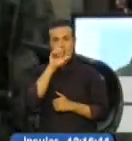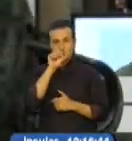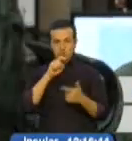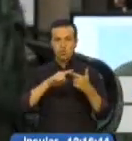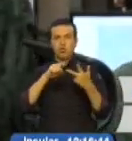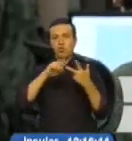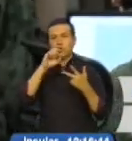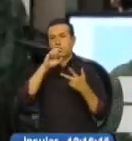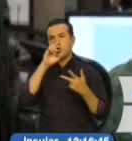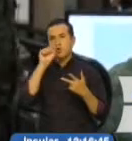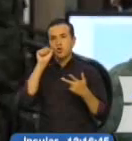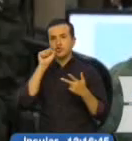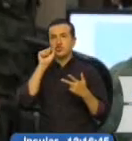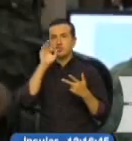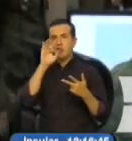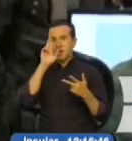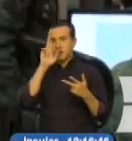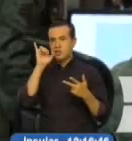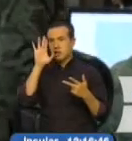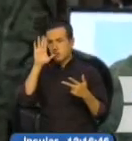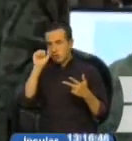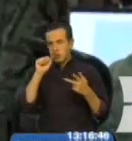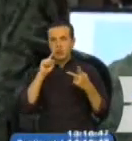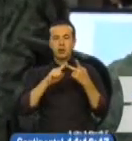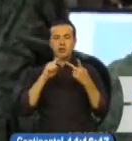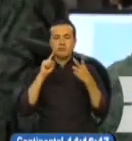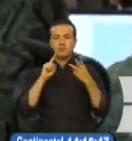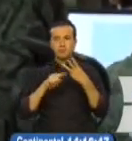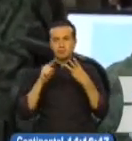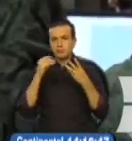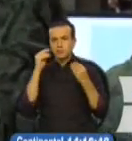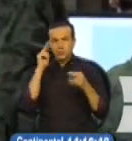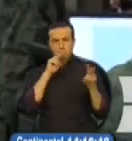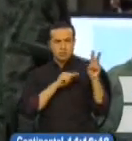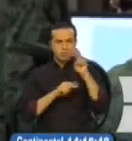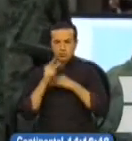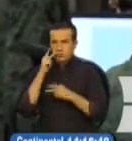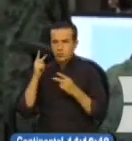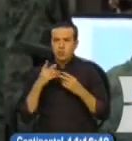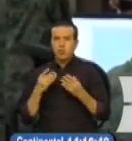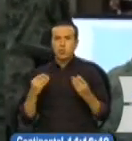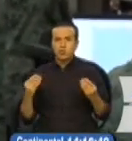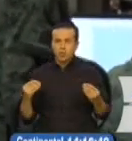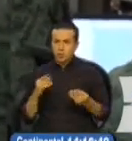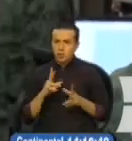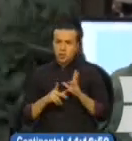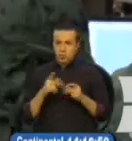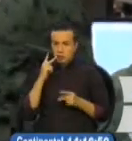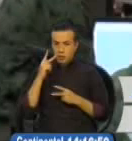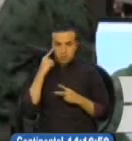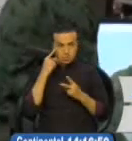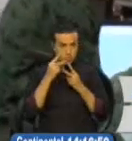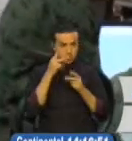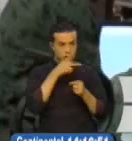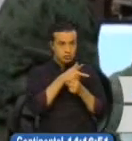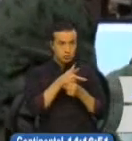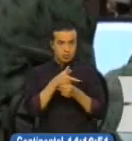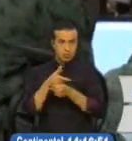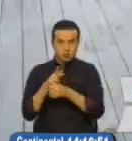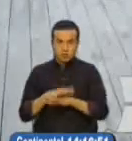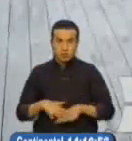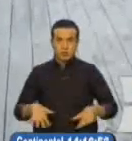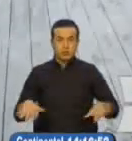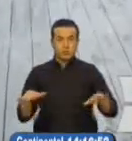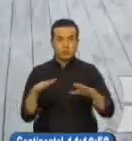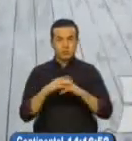Costa Rica, tenemos en algunos sectores que se ha hecho un análisis precisamente para poder también monitorear estos